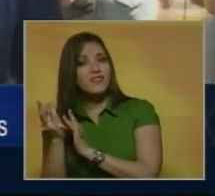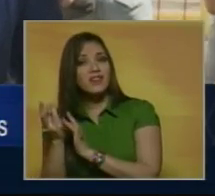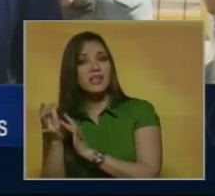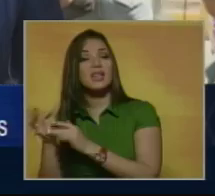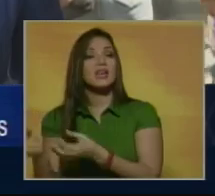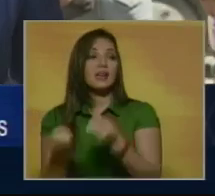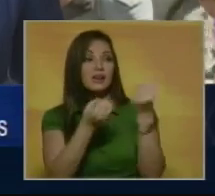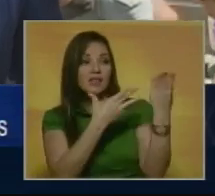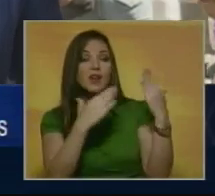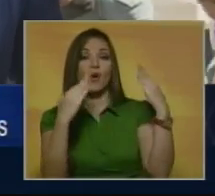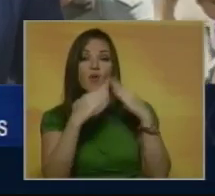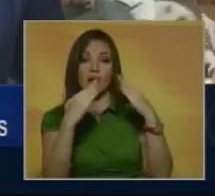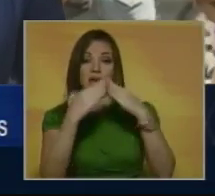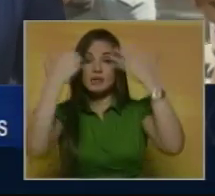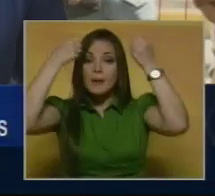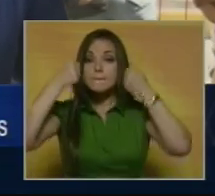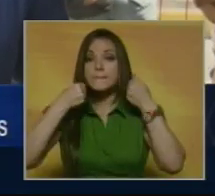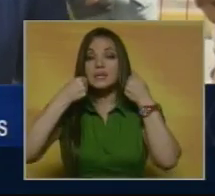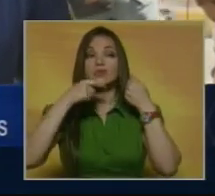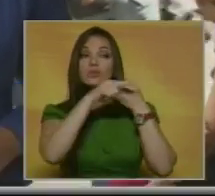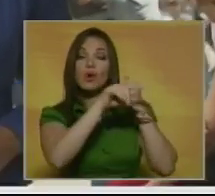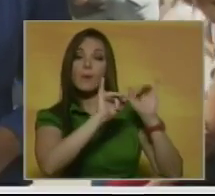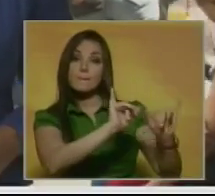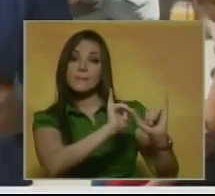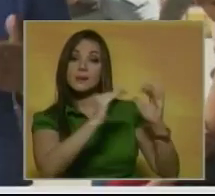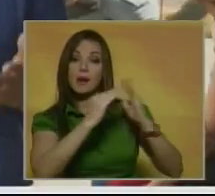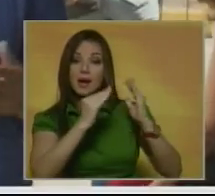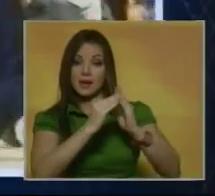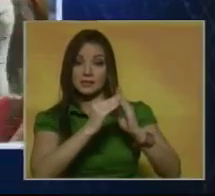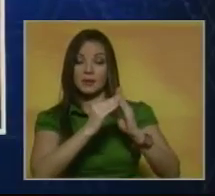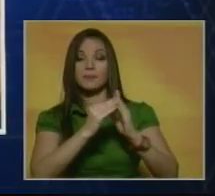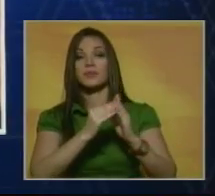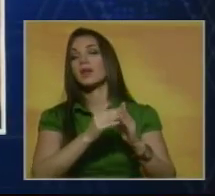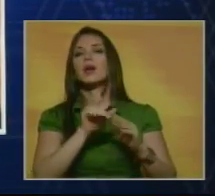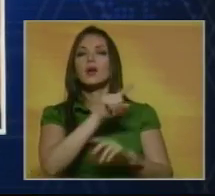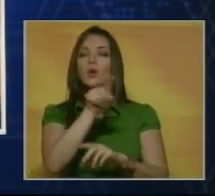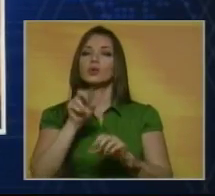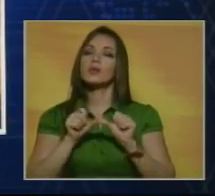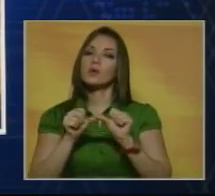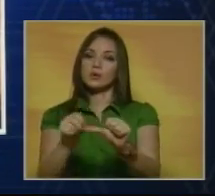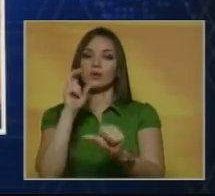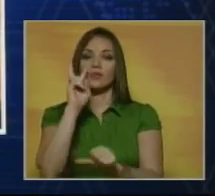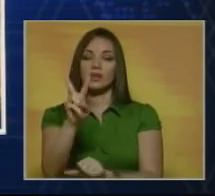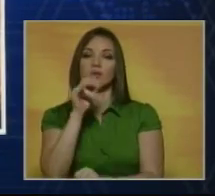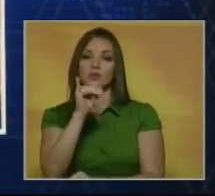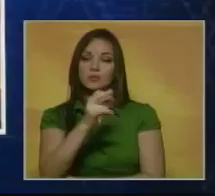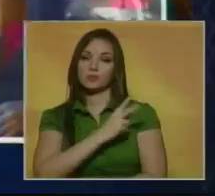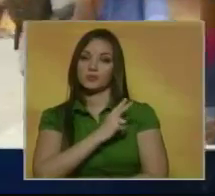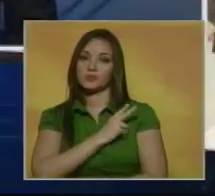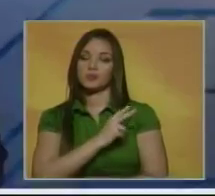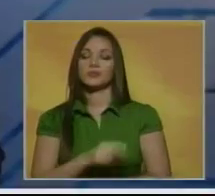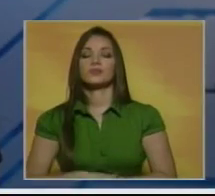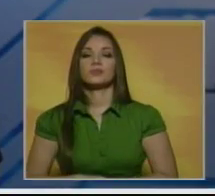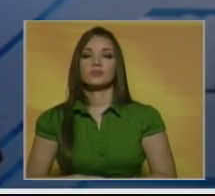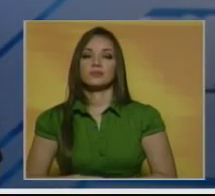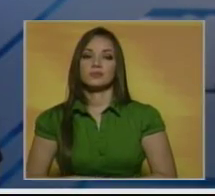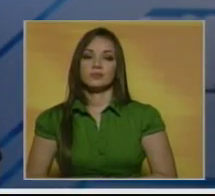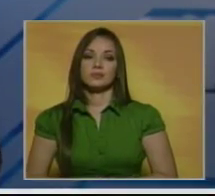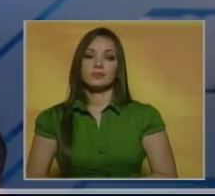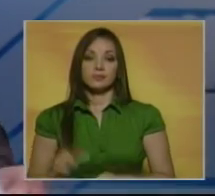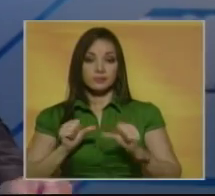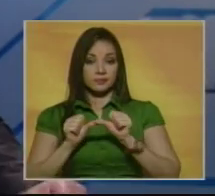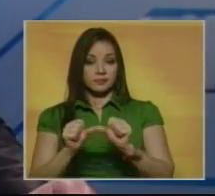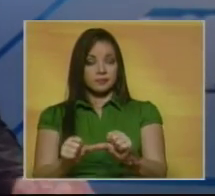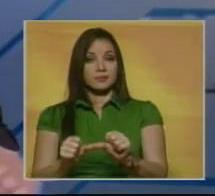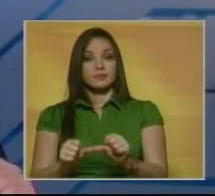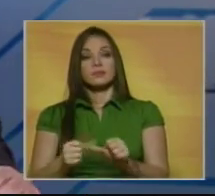bajo arresto domiciliario. Es la información que podemos ofrecerle desde el Palacio de Justicia. La invitación es a que continúen con más de la emisión meridiana. Adelante. Muchísimas gracias, Maoli.